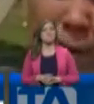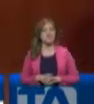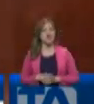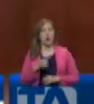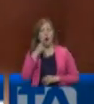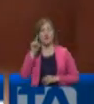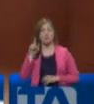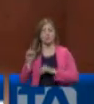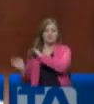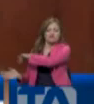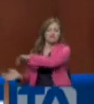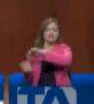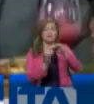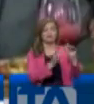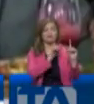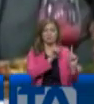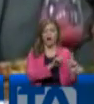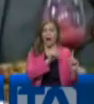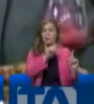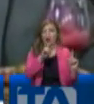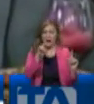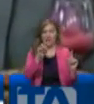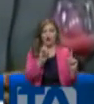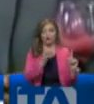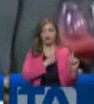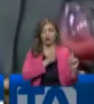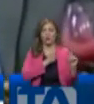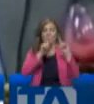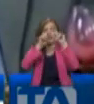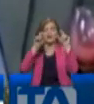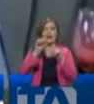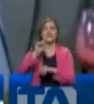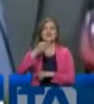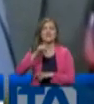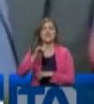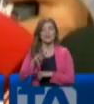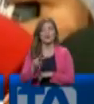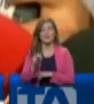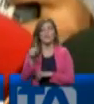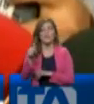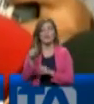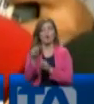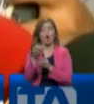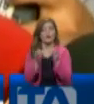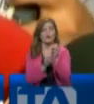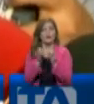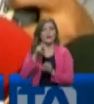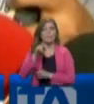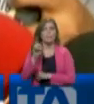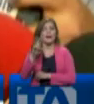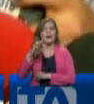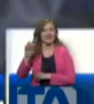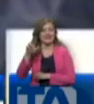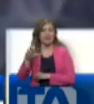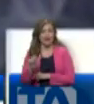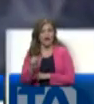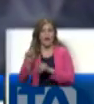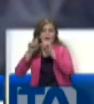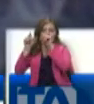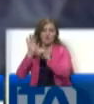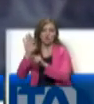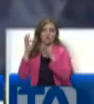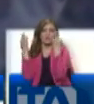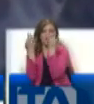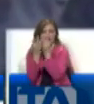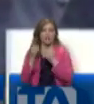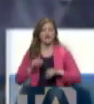también es dueño de la empresa Shima, que funcionaba en las mismas oficinas en Guayaquil de Percrea, empresa de la familia Alvarado Espinel. Según los datos